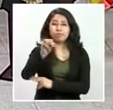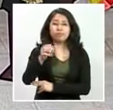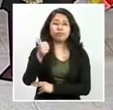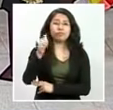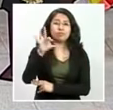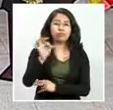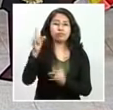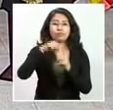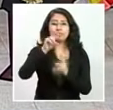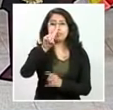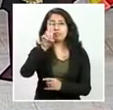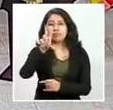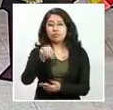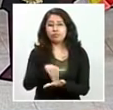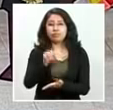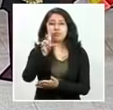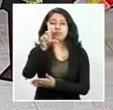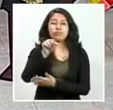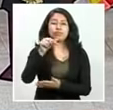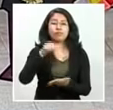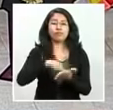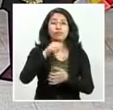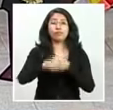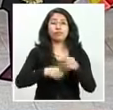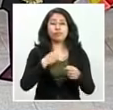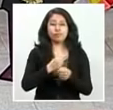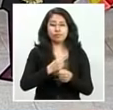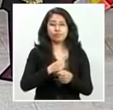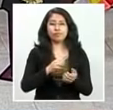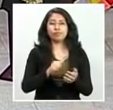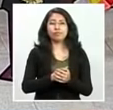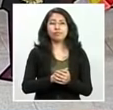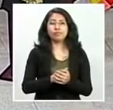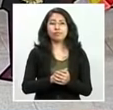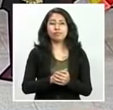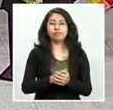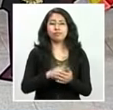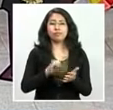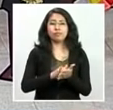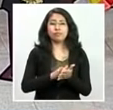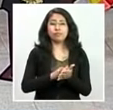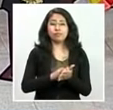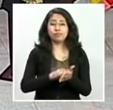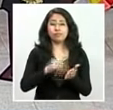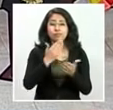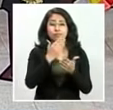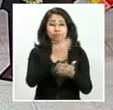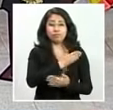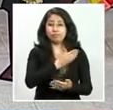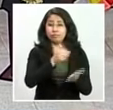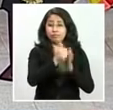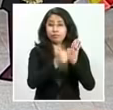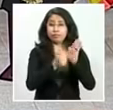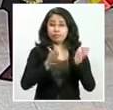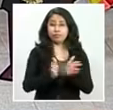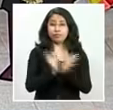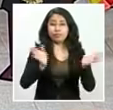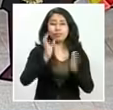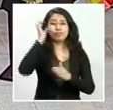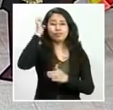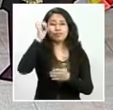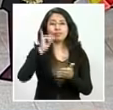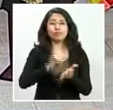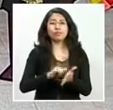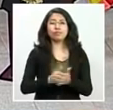76/2019-2020 de 26 de octubre de la presente gestión, resolvió objetar la designación del Procurador General del Estado,